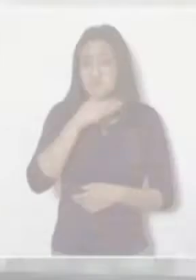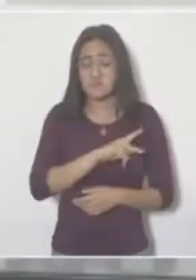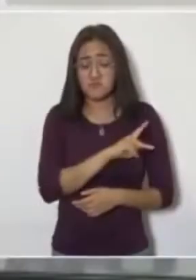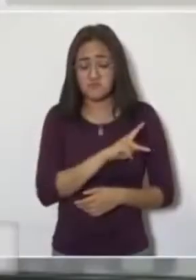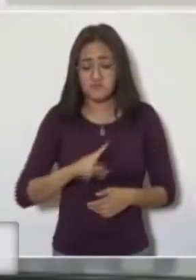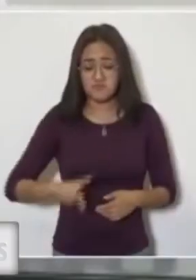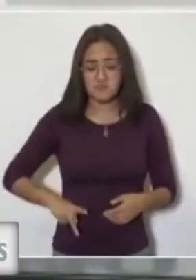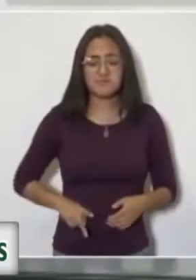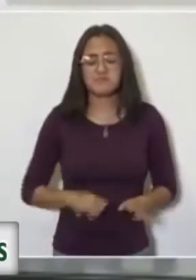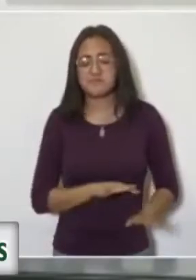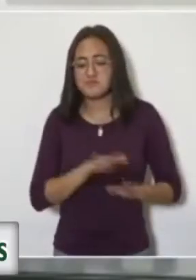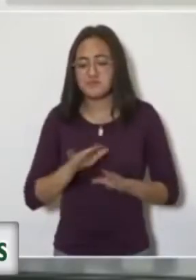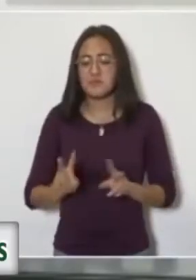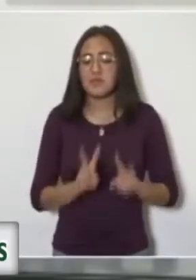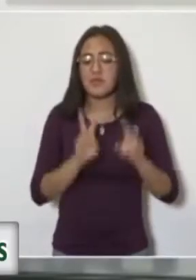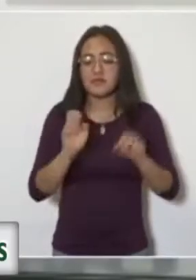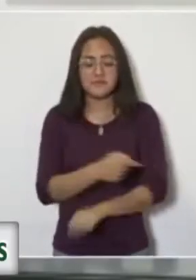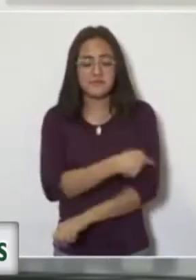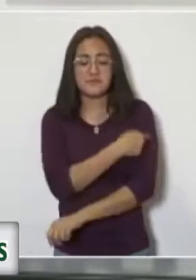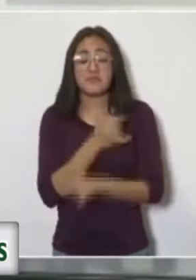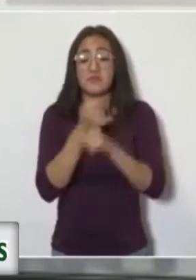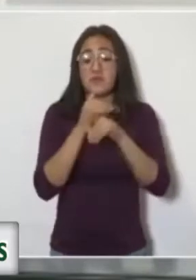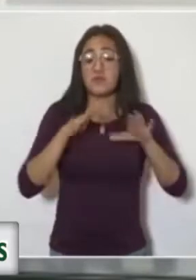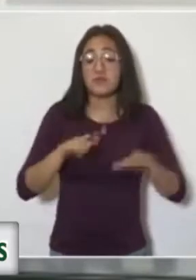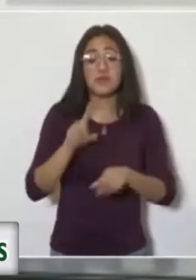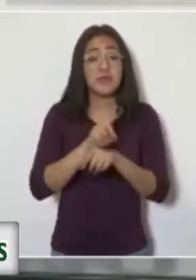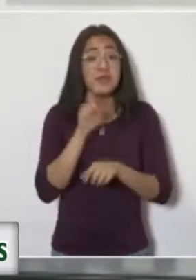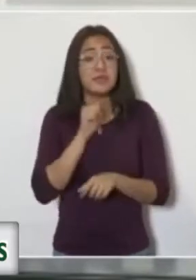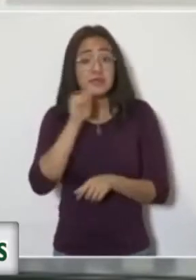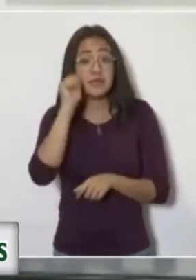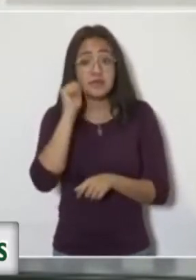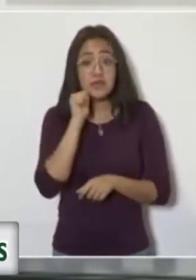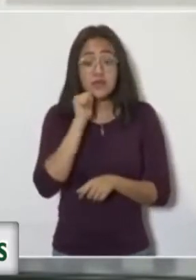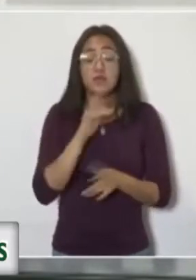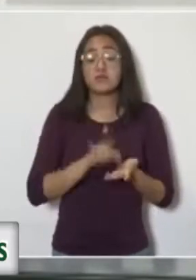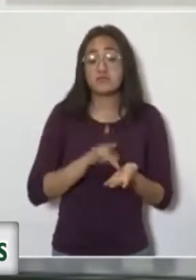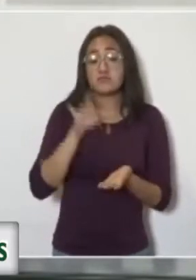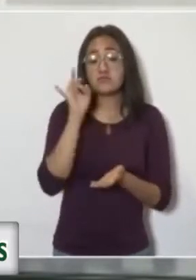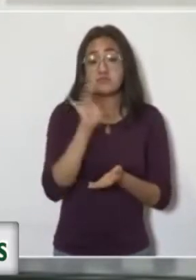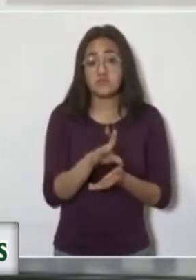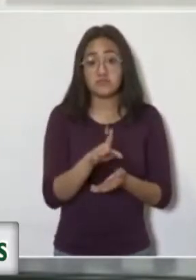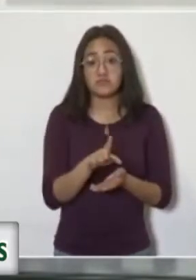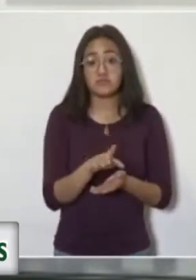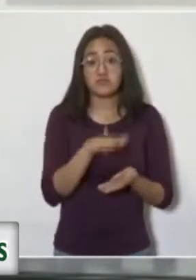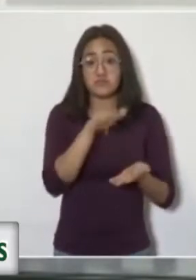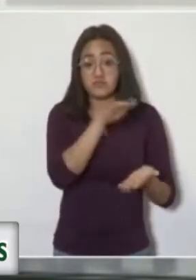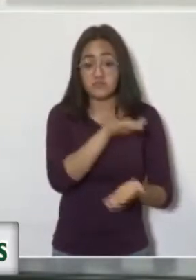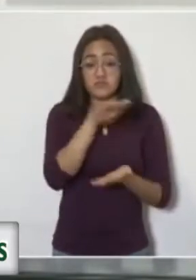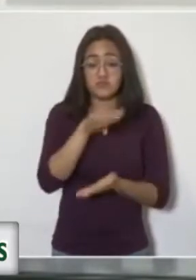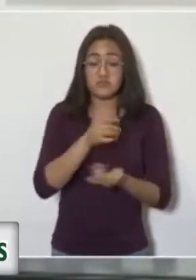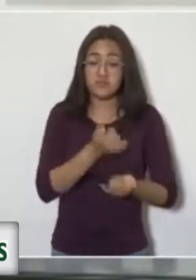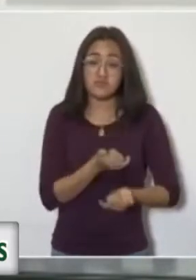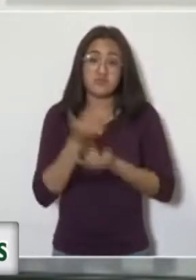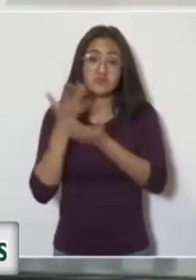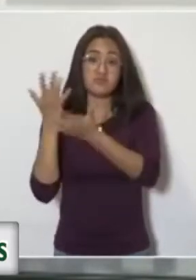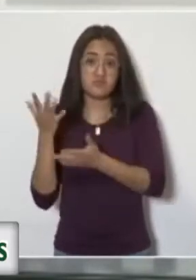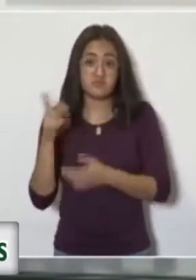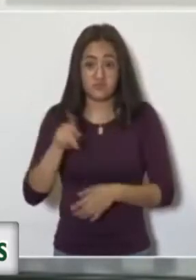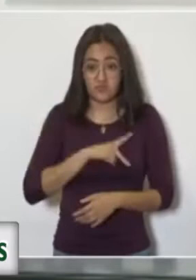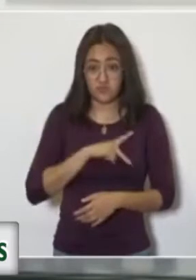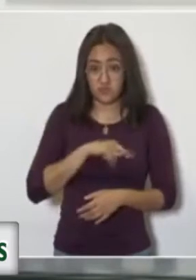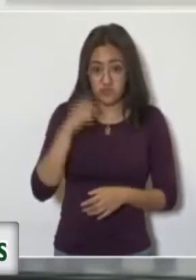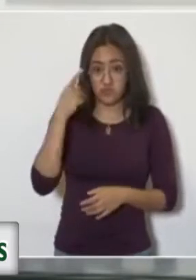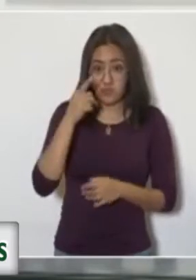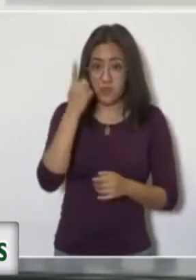ya en tema vacunación informar que el día de ayer enviamos los termo Kings del gobierno del Estado